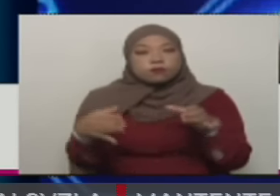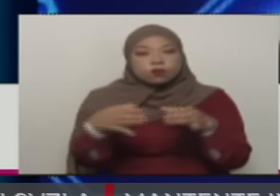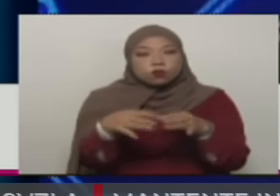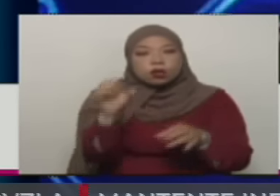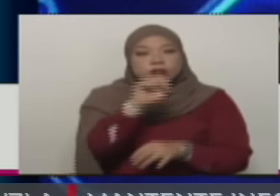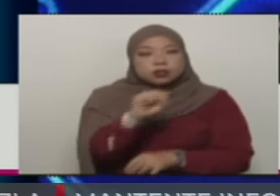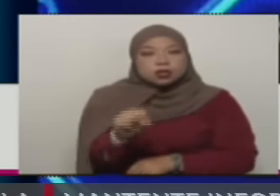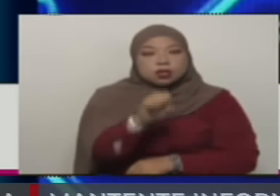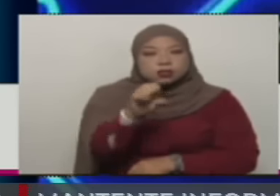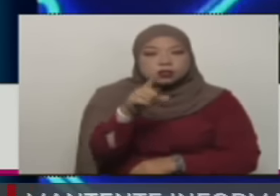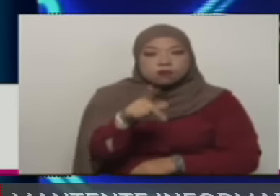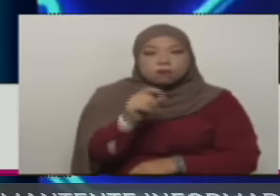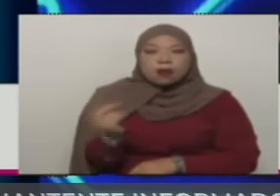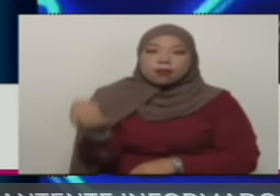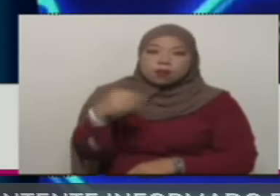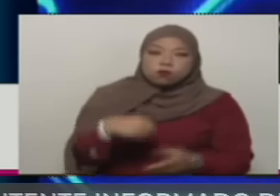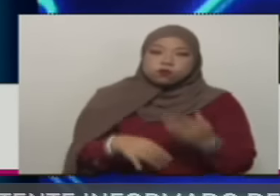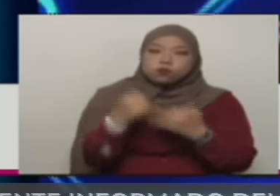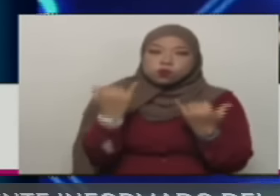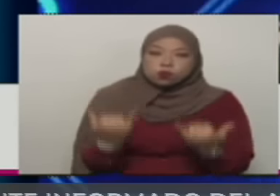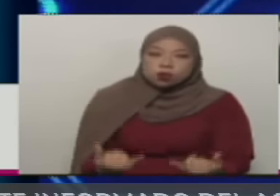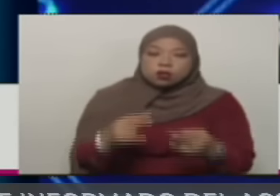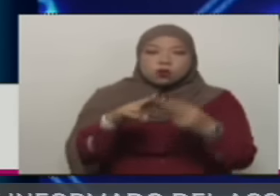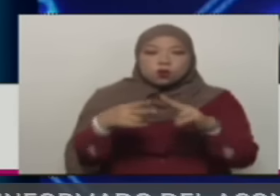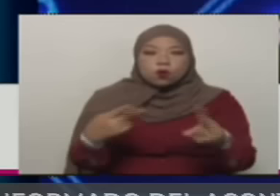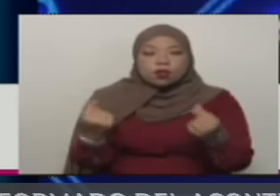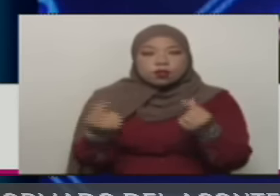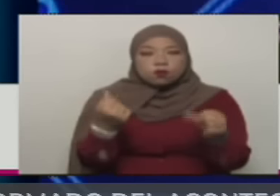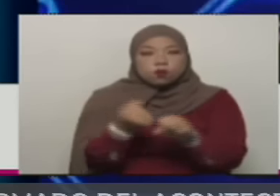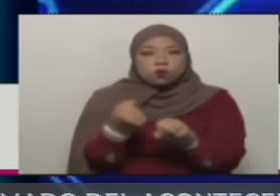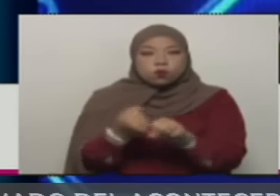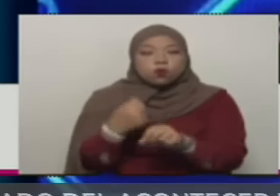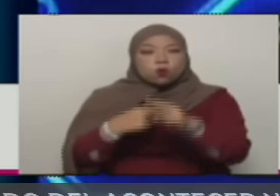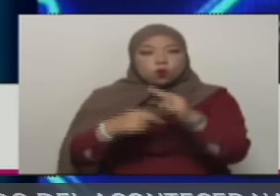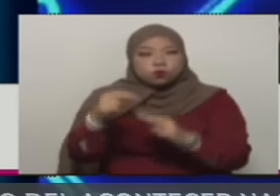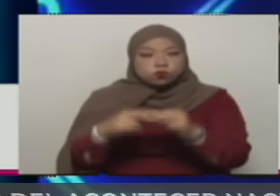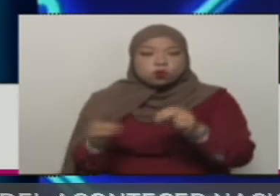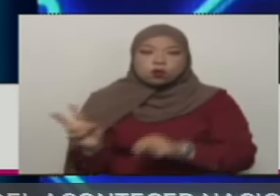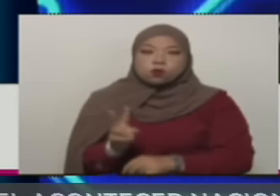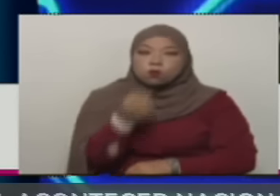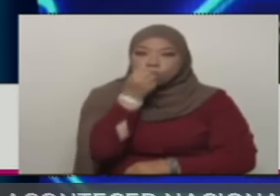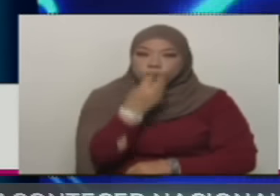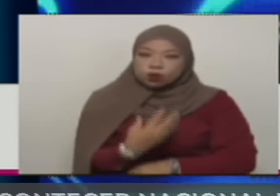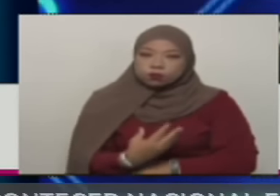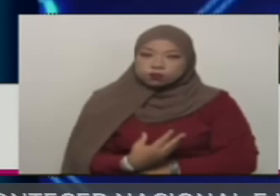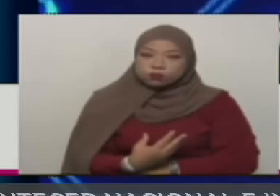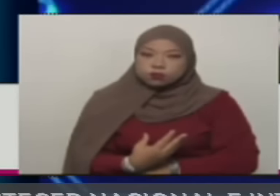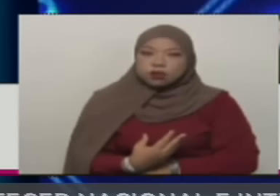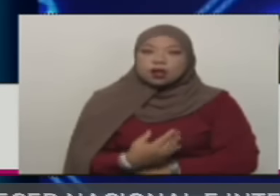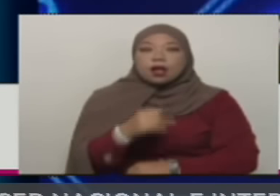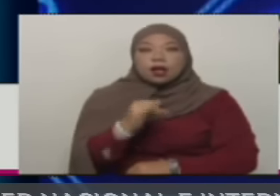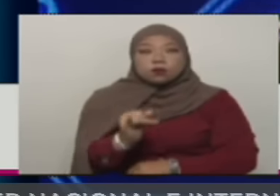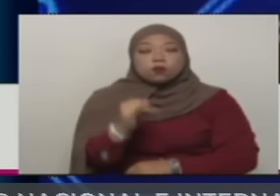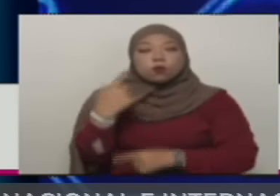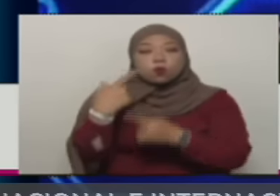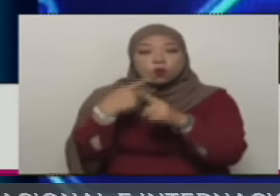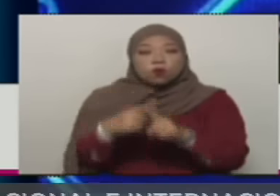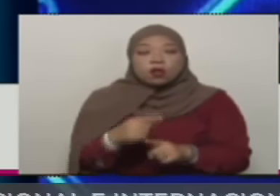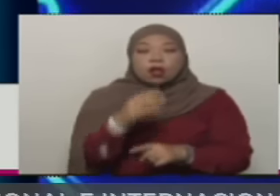sido superadas por la realidad del aparato económico que estamos construyendo, que es muy poderoso. El Fondo Monetario Internacional